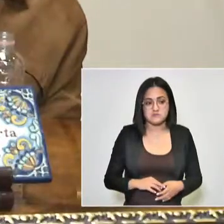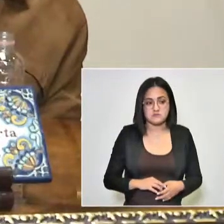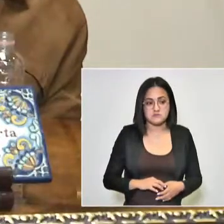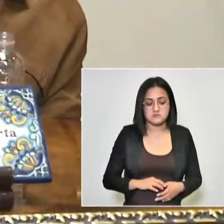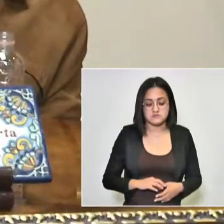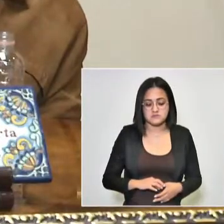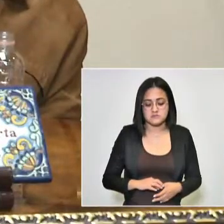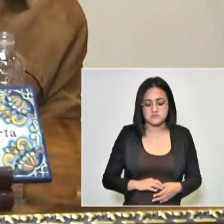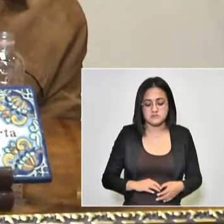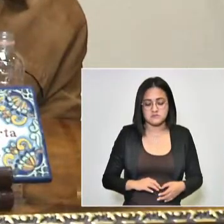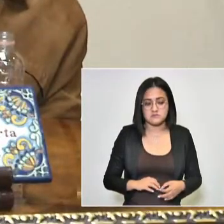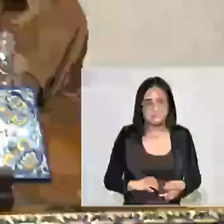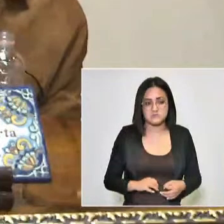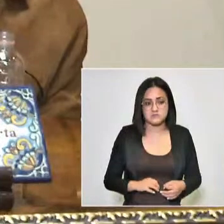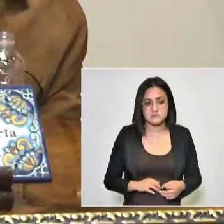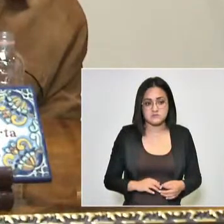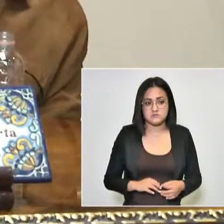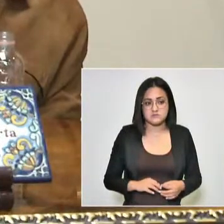¿verdad?